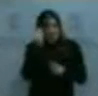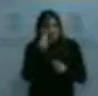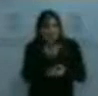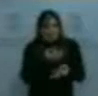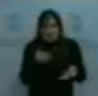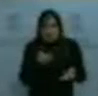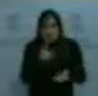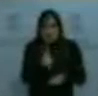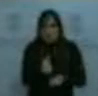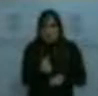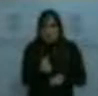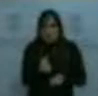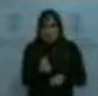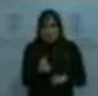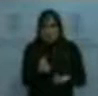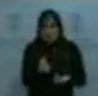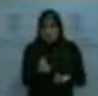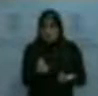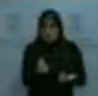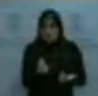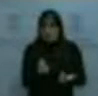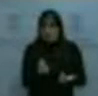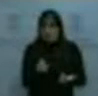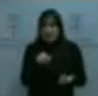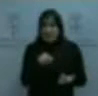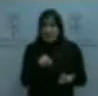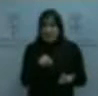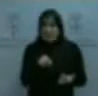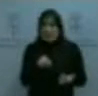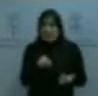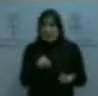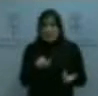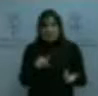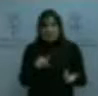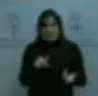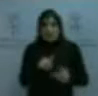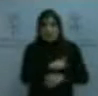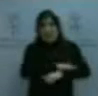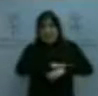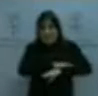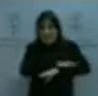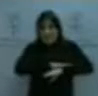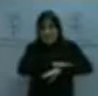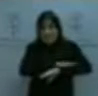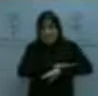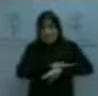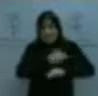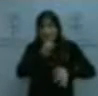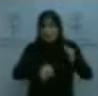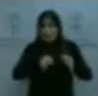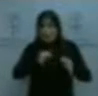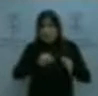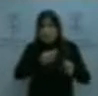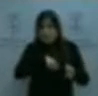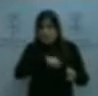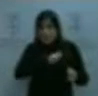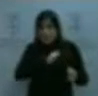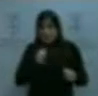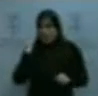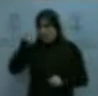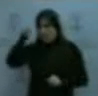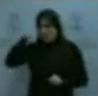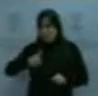la línea que decididamente está impulsando el Ministerio de Justicia desde hace mucho tiempo, en esta etapa. Y